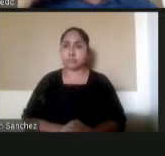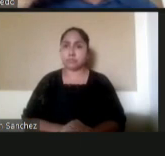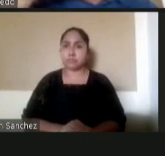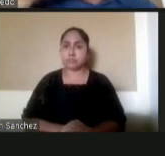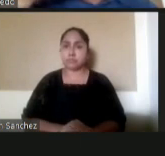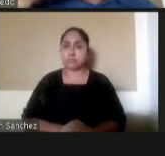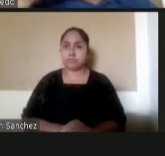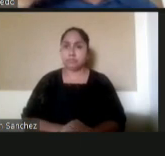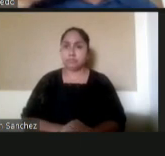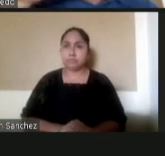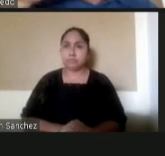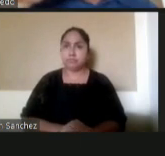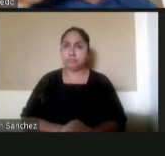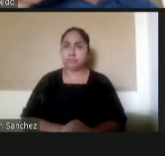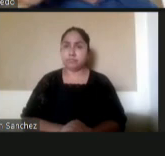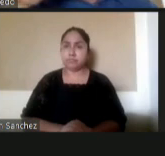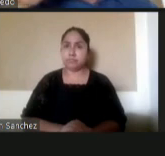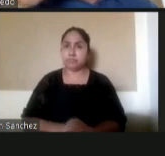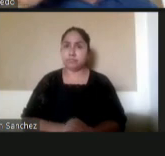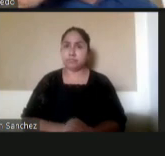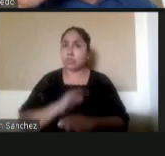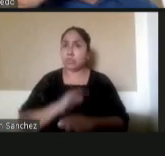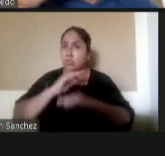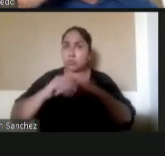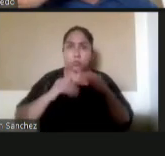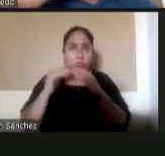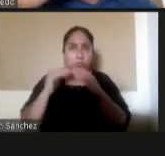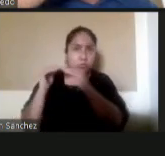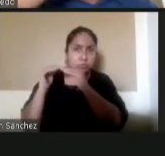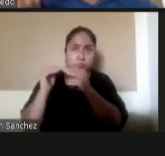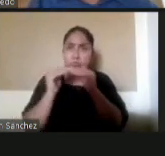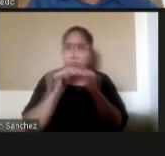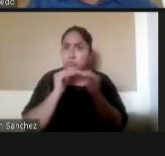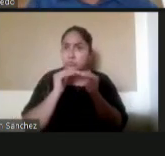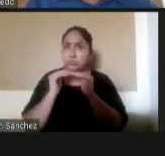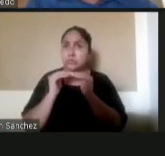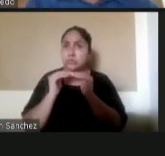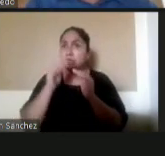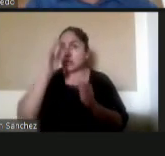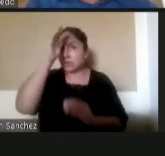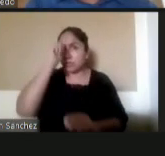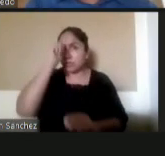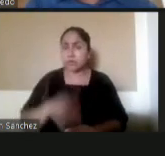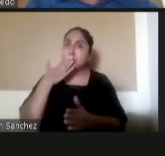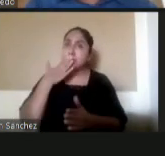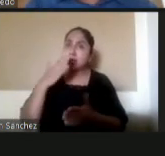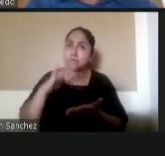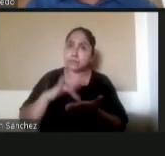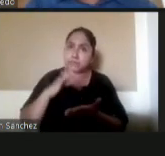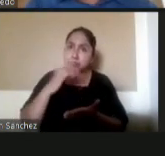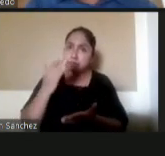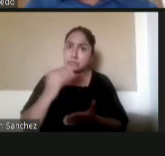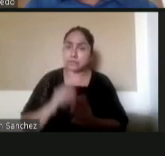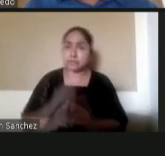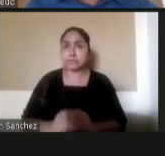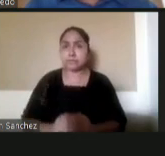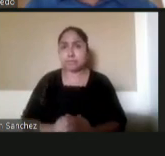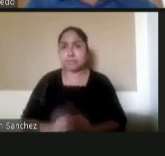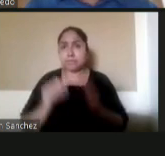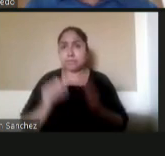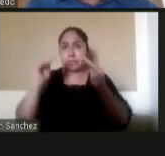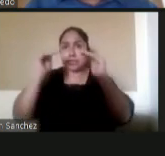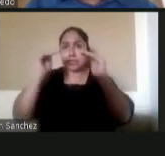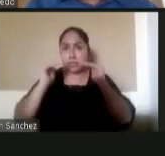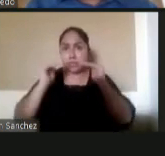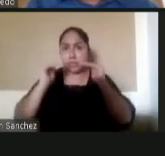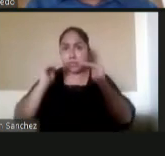Tenemos unanimidad de votos a favor de la propuesta. Queda aprobado por unanimidad de votos. Continuamos con el siguiente